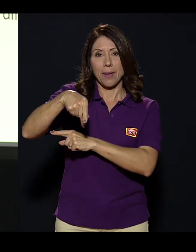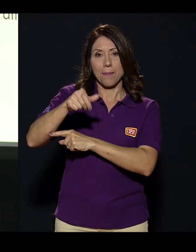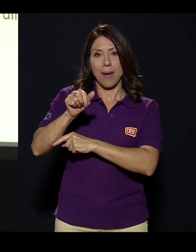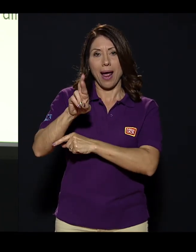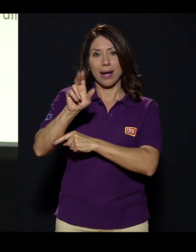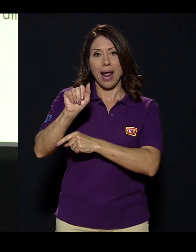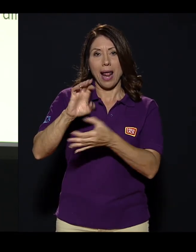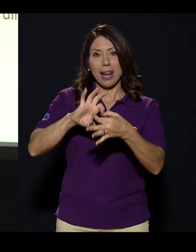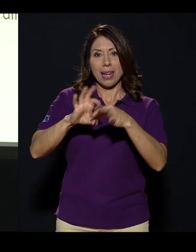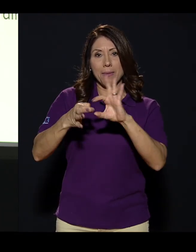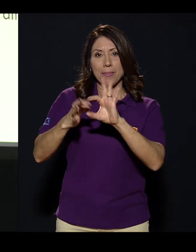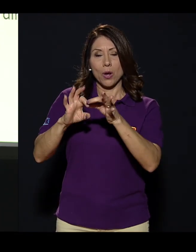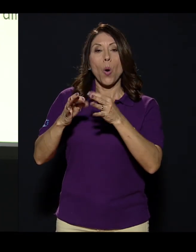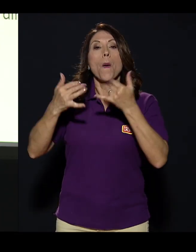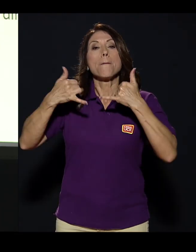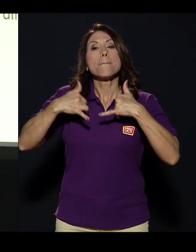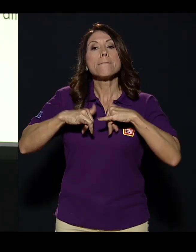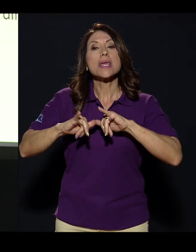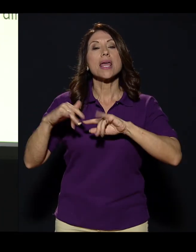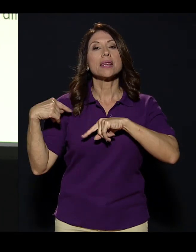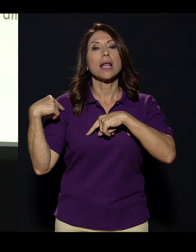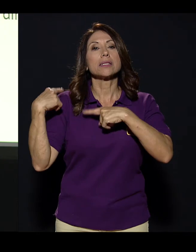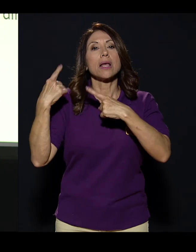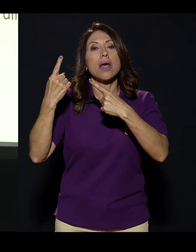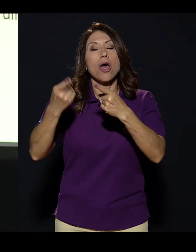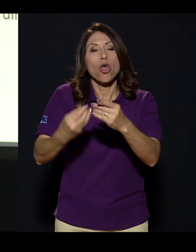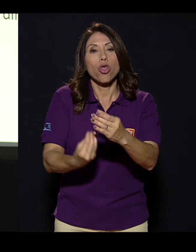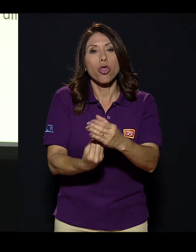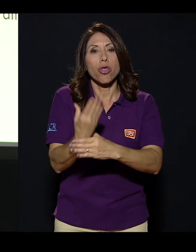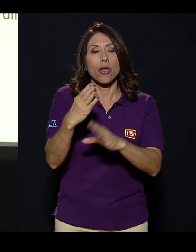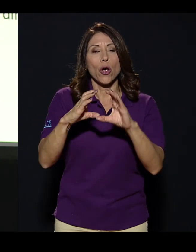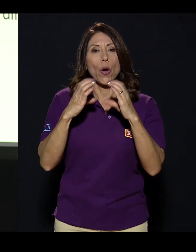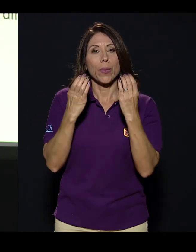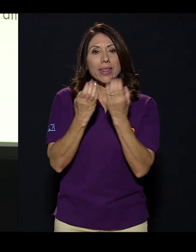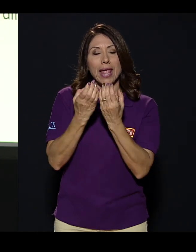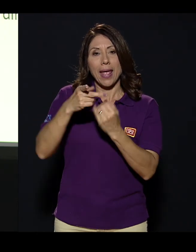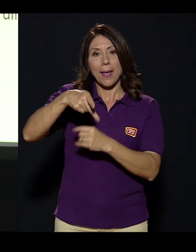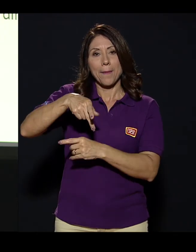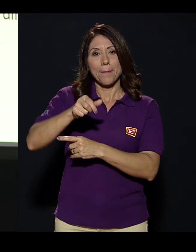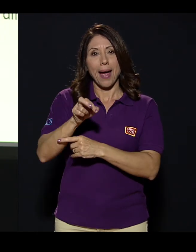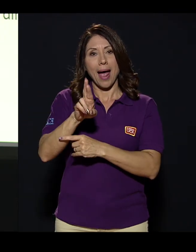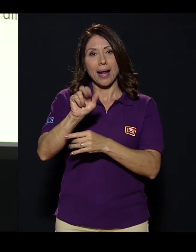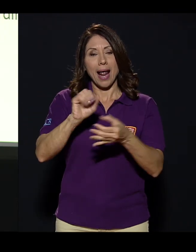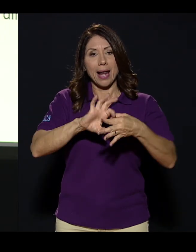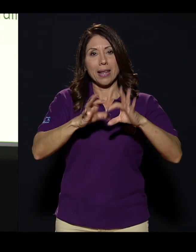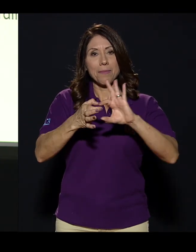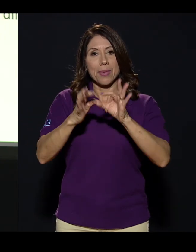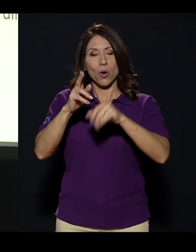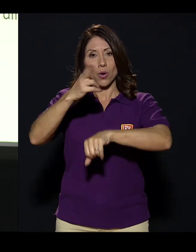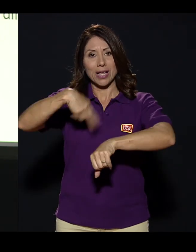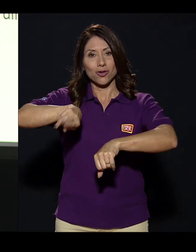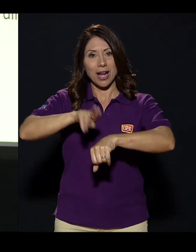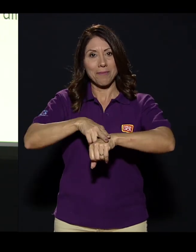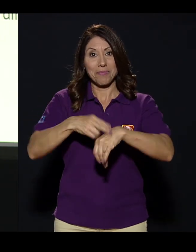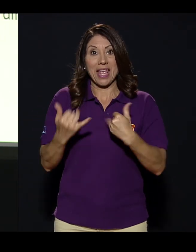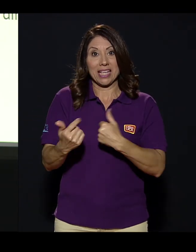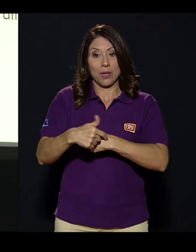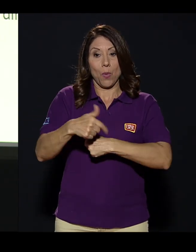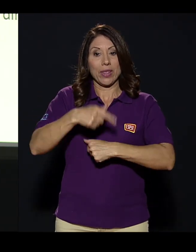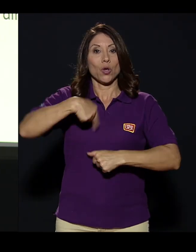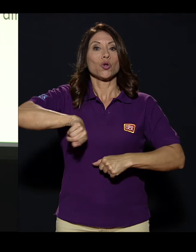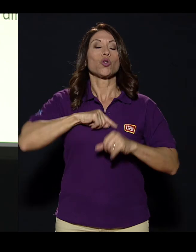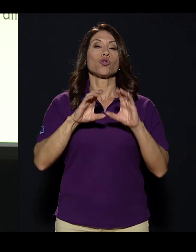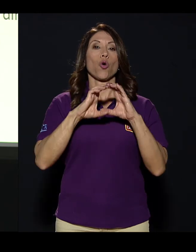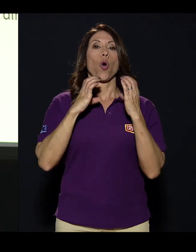como Comité Olímpico, funcionamos como Comité Paralímpico a nivel internacional y tenemos como